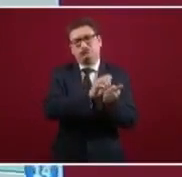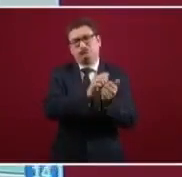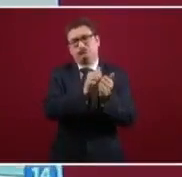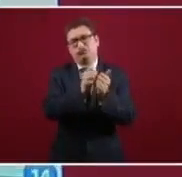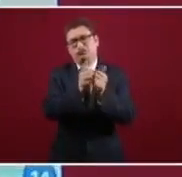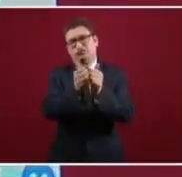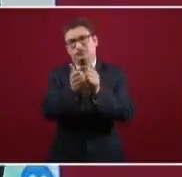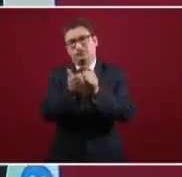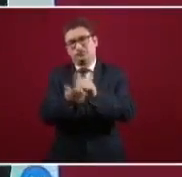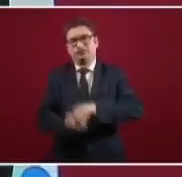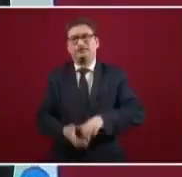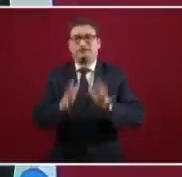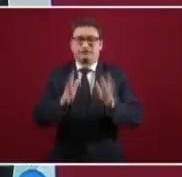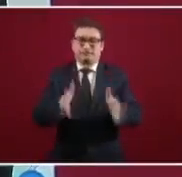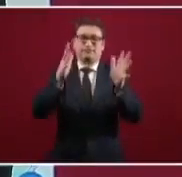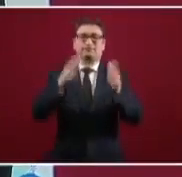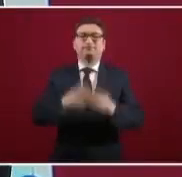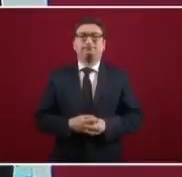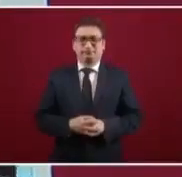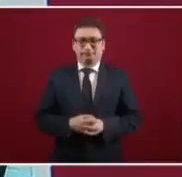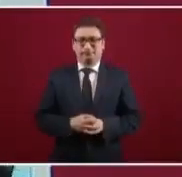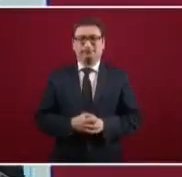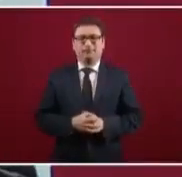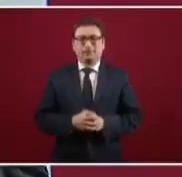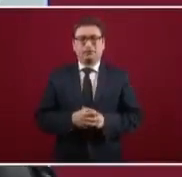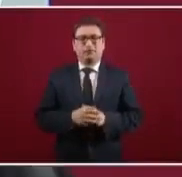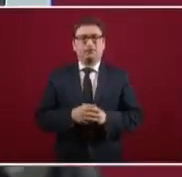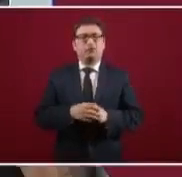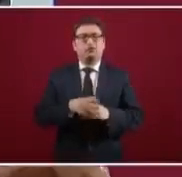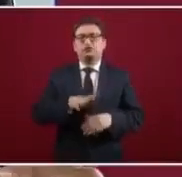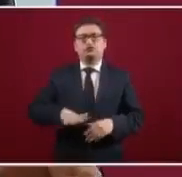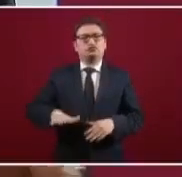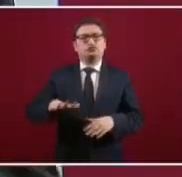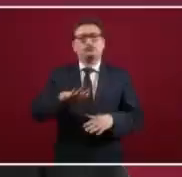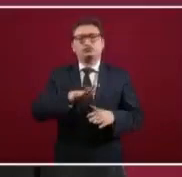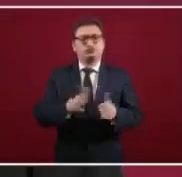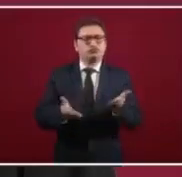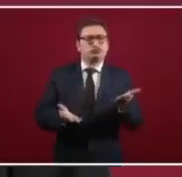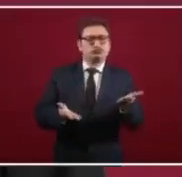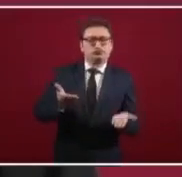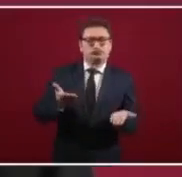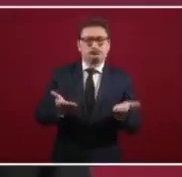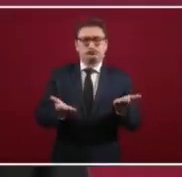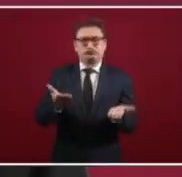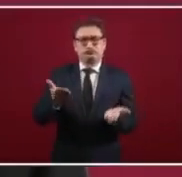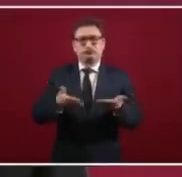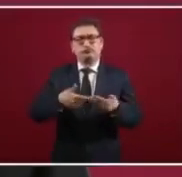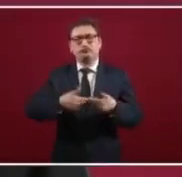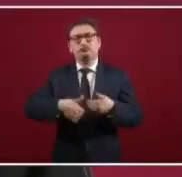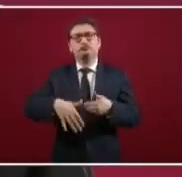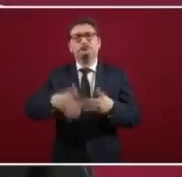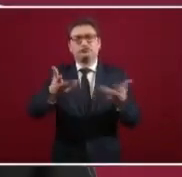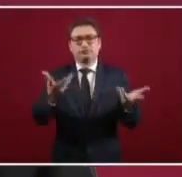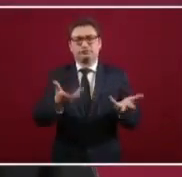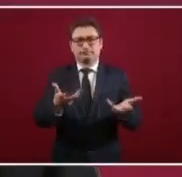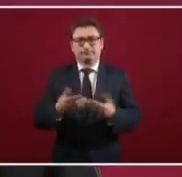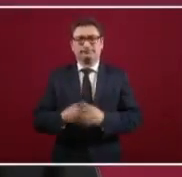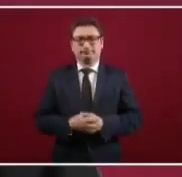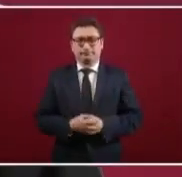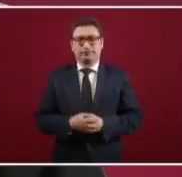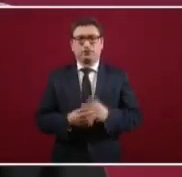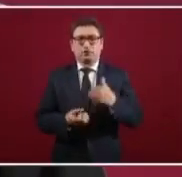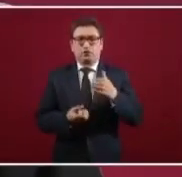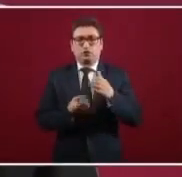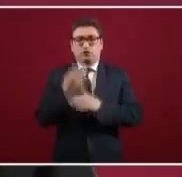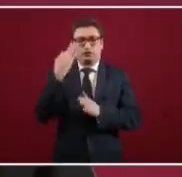ya está establecida en las bases d la